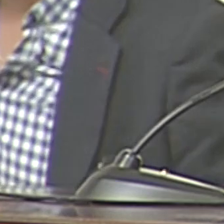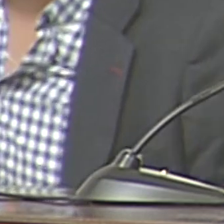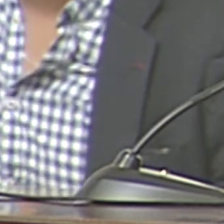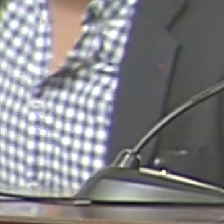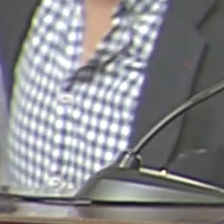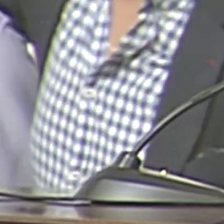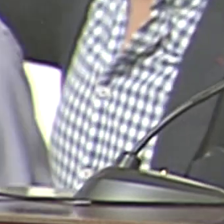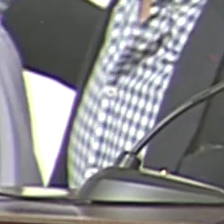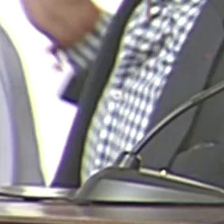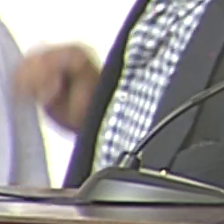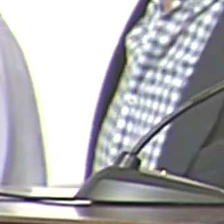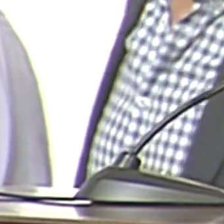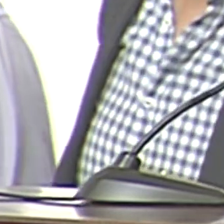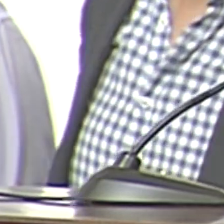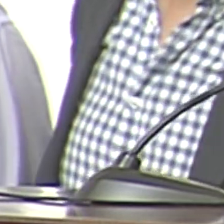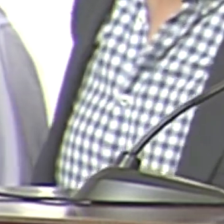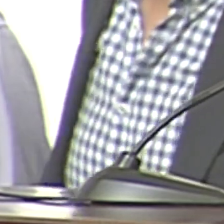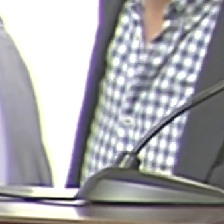Martín Padilla, presente.